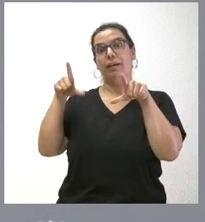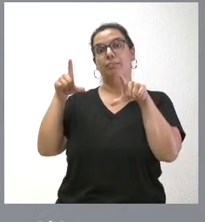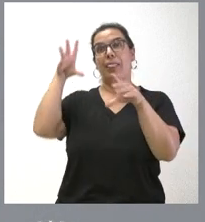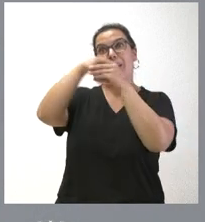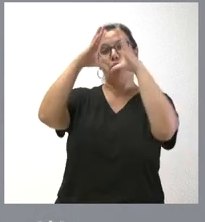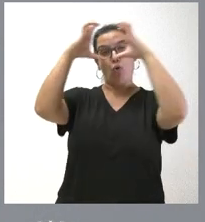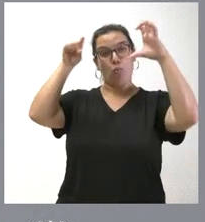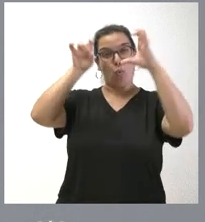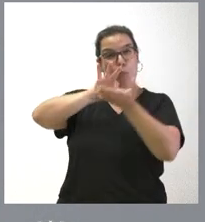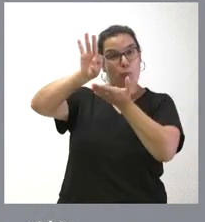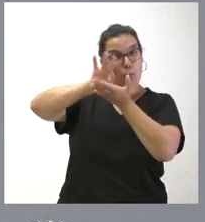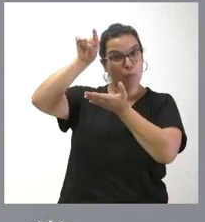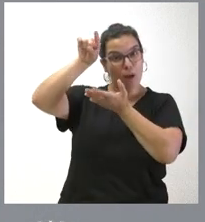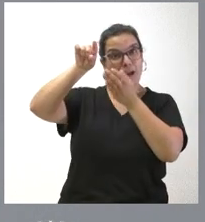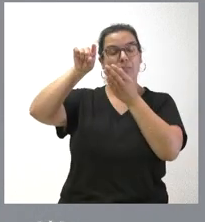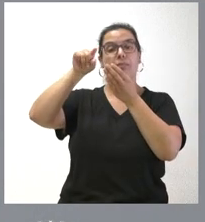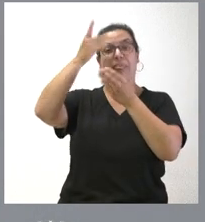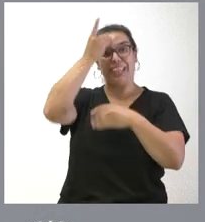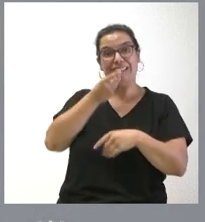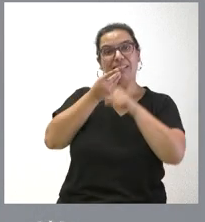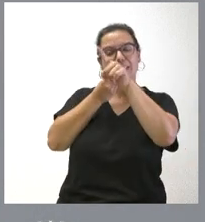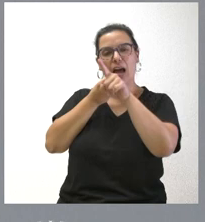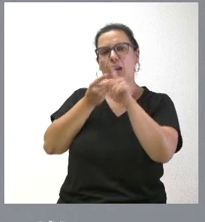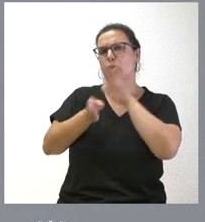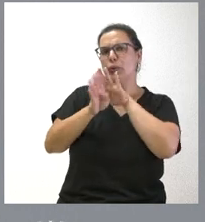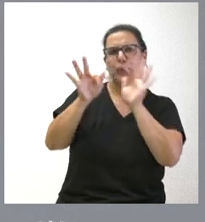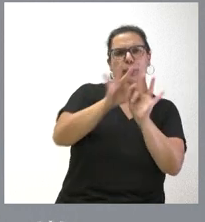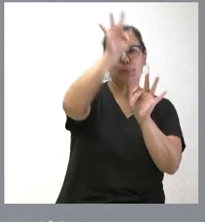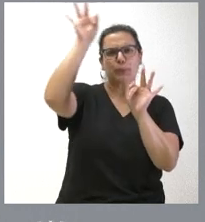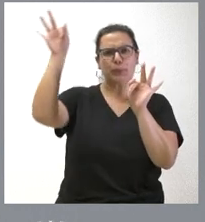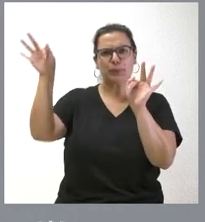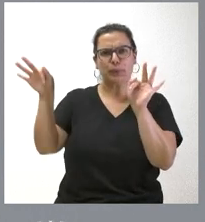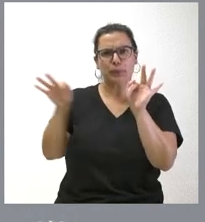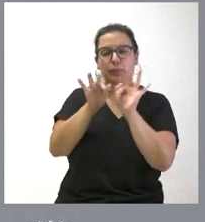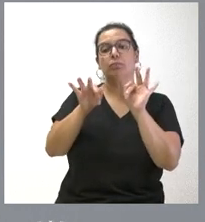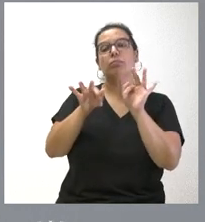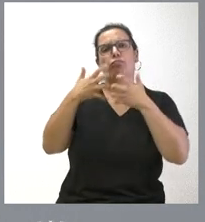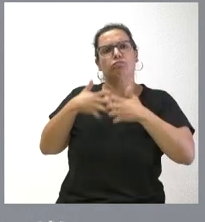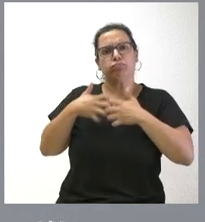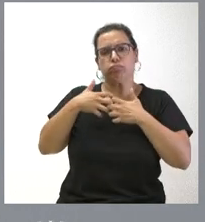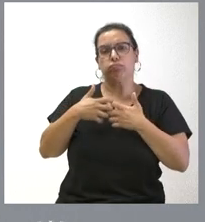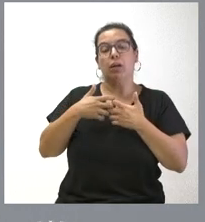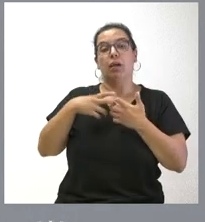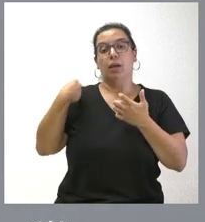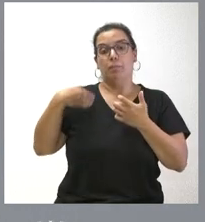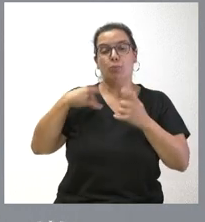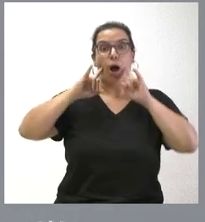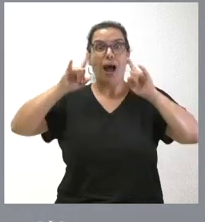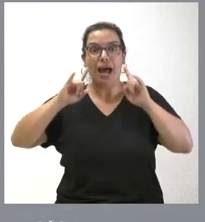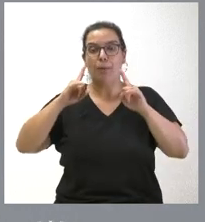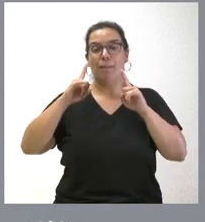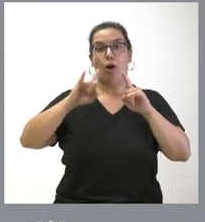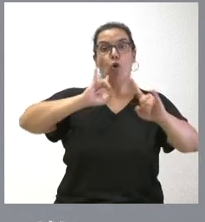permanecerá disponible sin interrupción las 24 horas del día y va a permitir canalizar la recepción de alarmas y